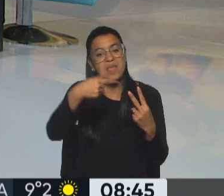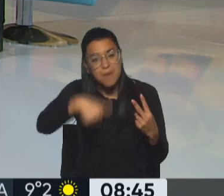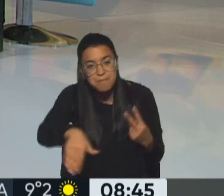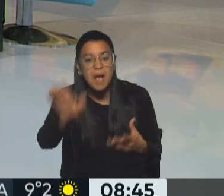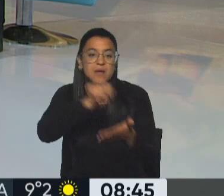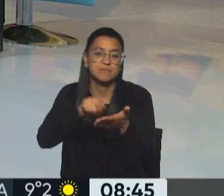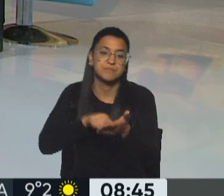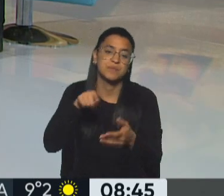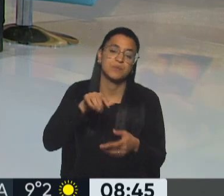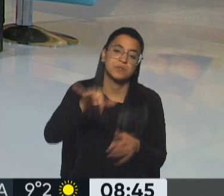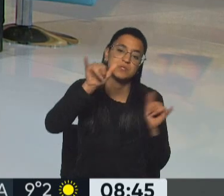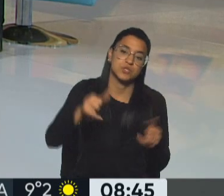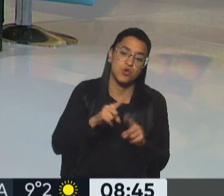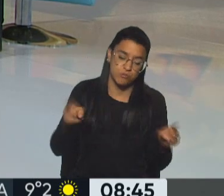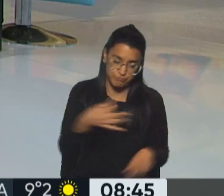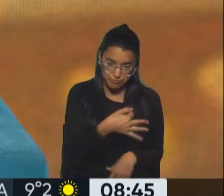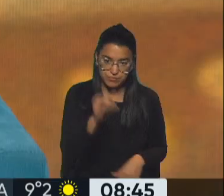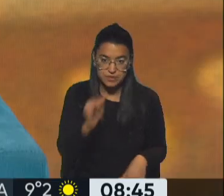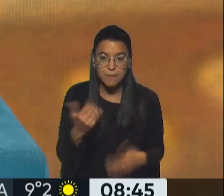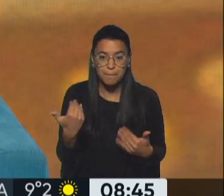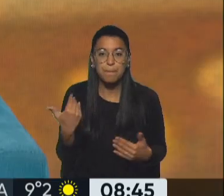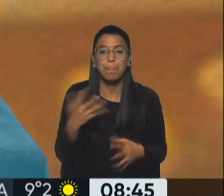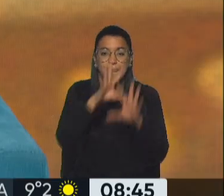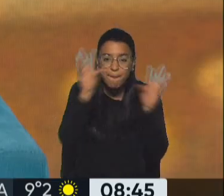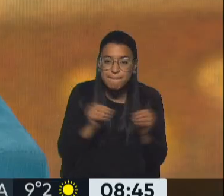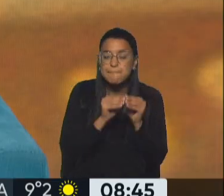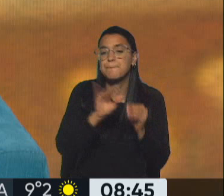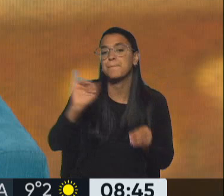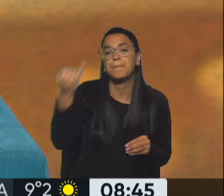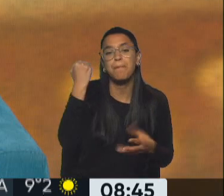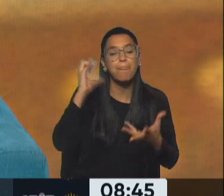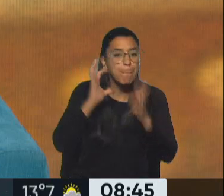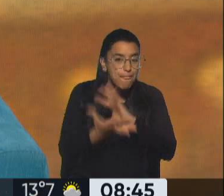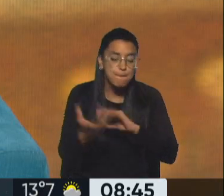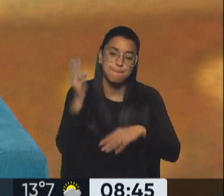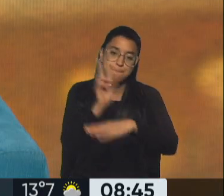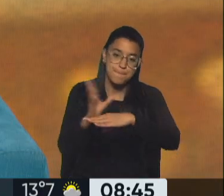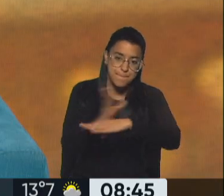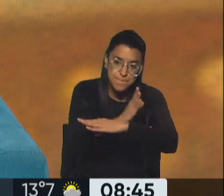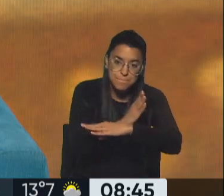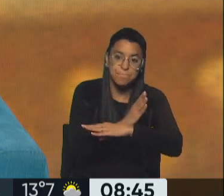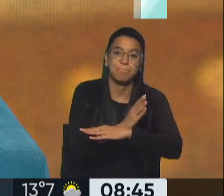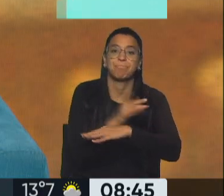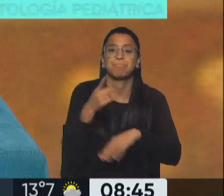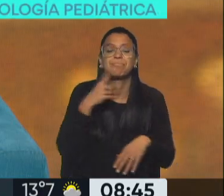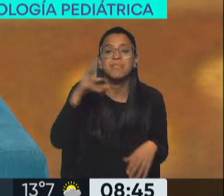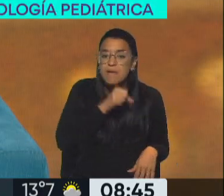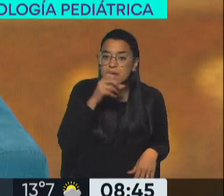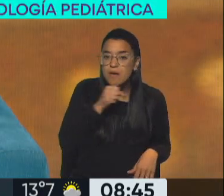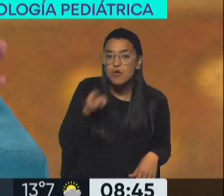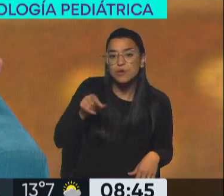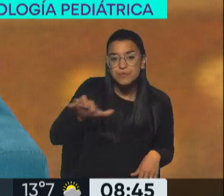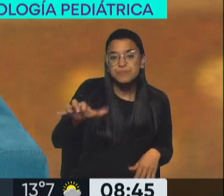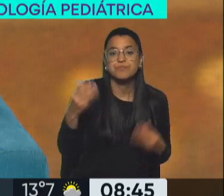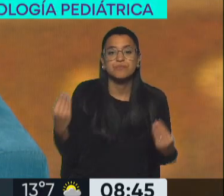un antibiótico. Exactamente. Y si me permitís cerrar con algo, la mejor forma de prevenir la resistencia antimicrobiana es